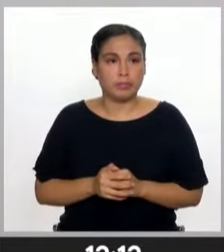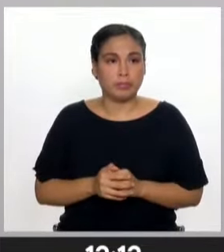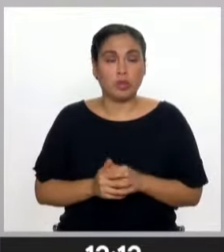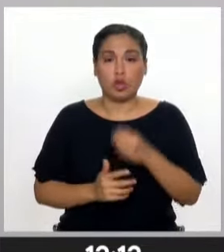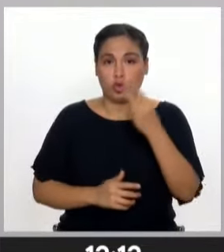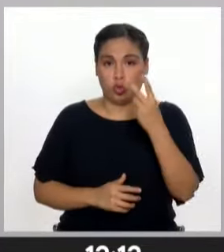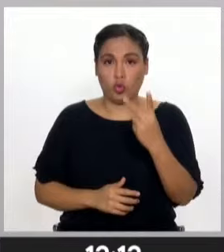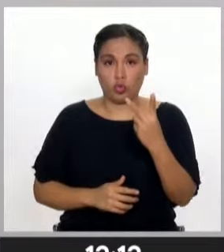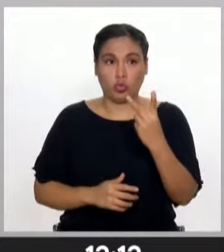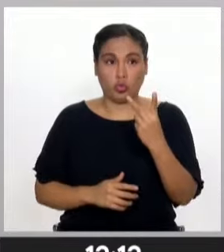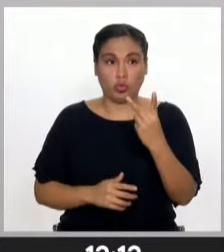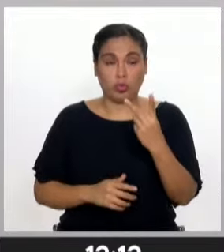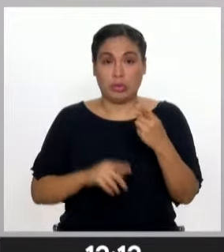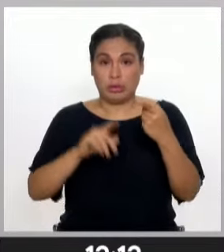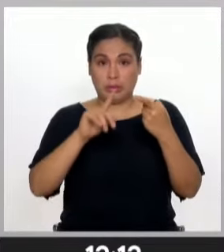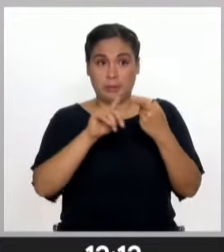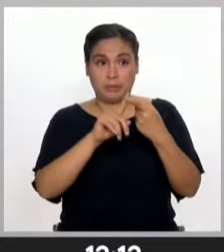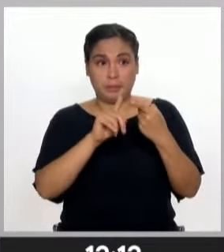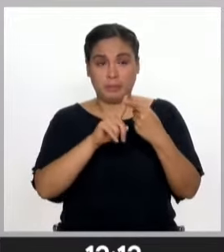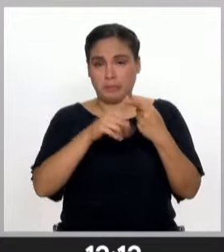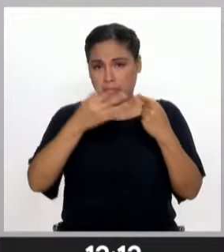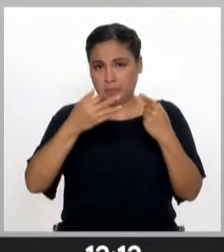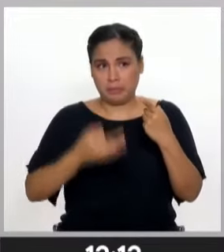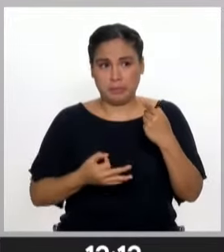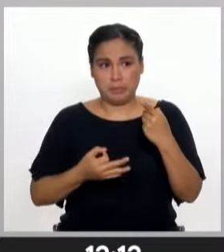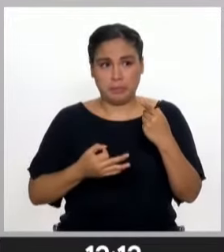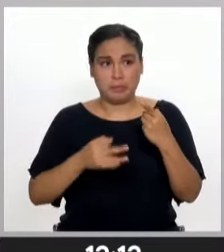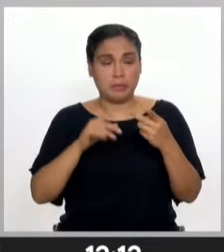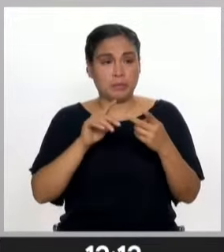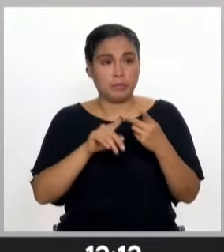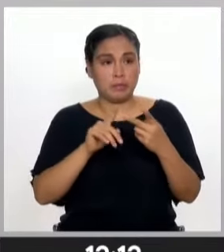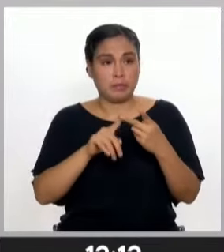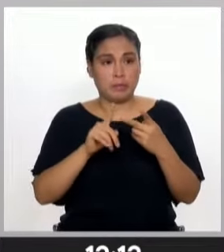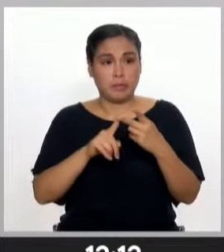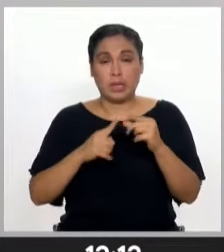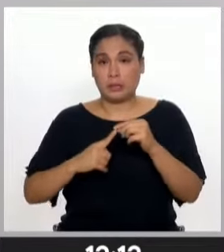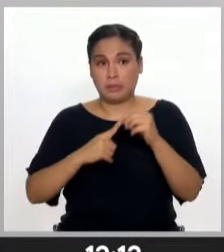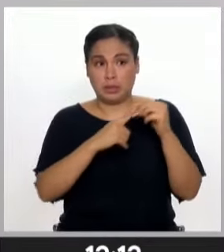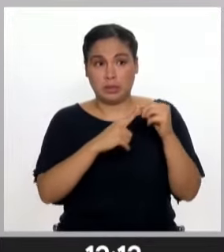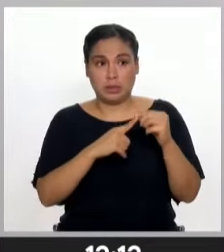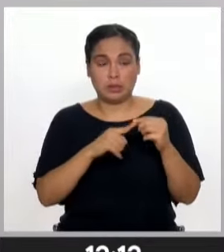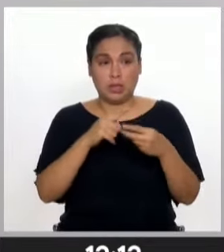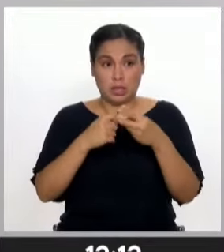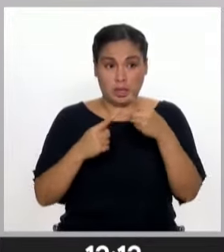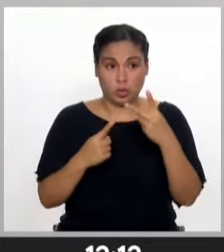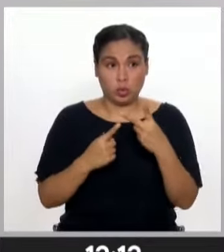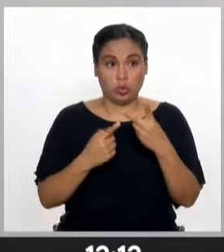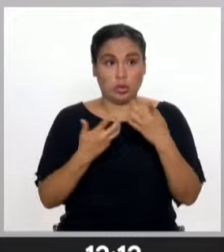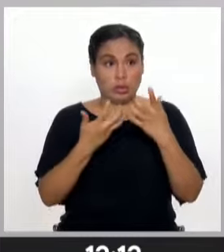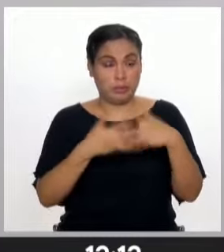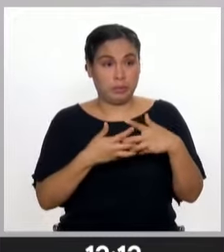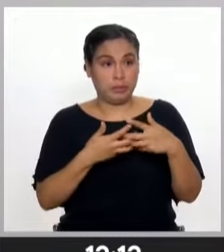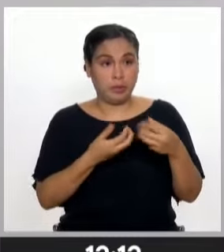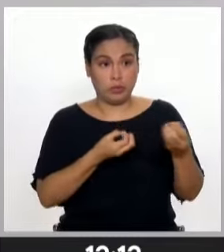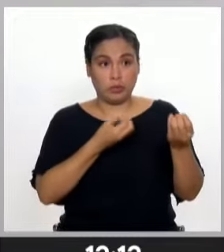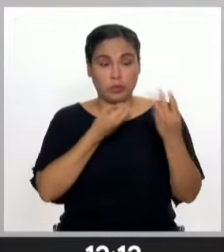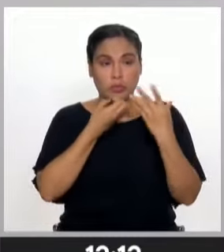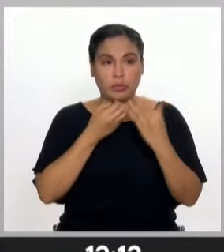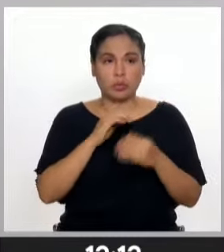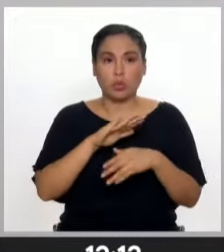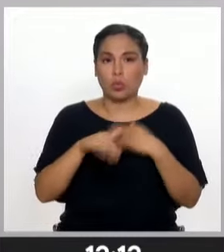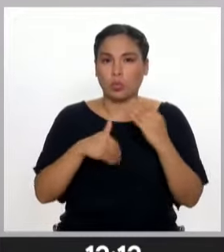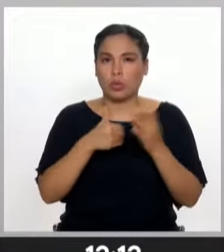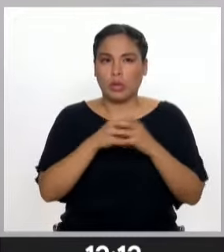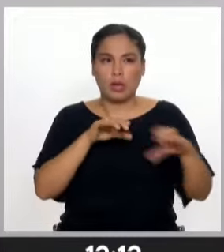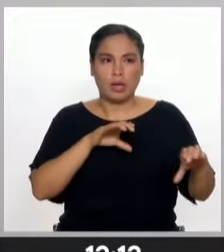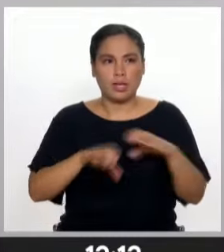Son dos. La primera, sí estoy seguro, la que usted mencionó. La segunda teníamos que revisar la información para actuar